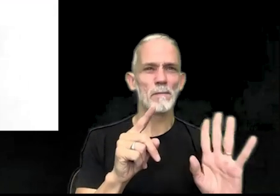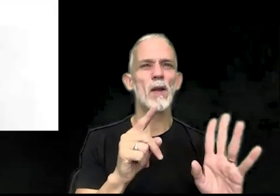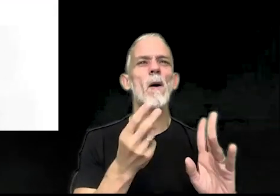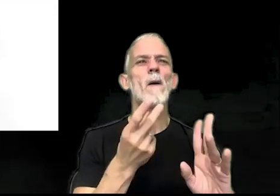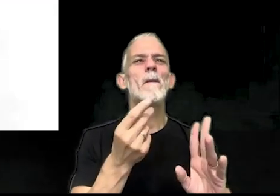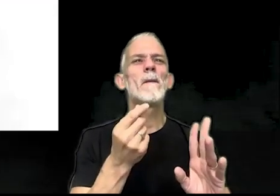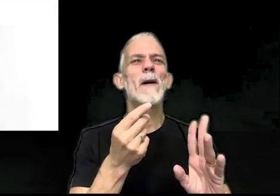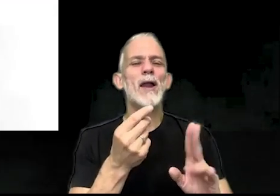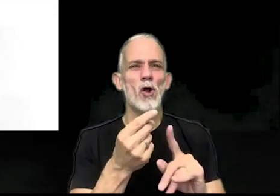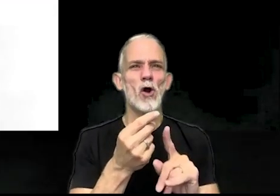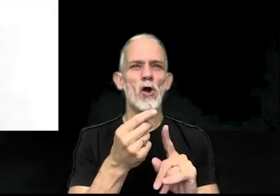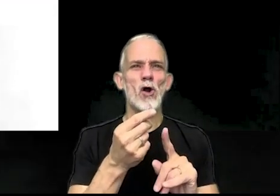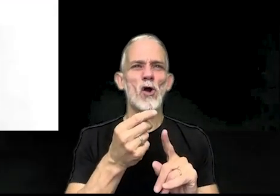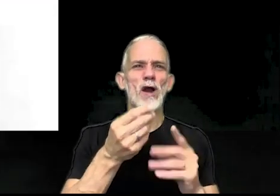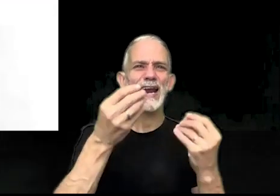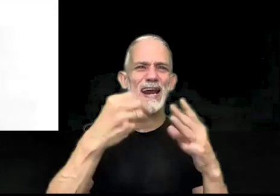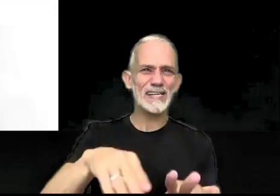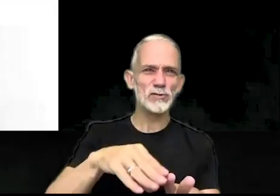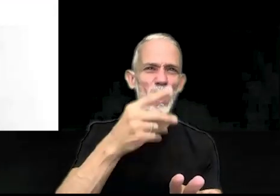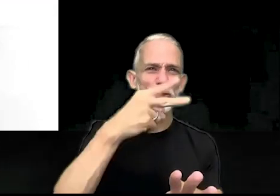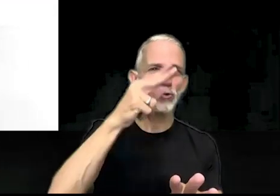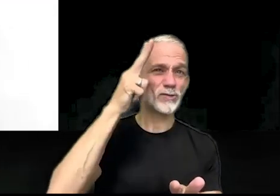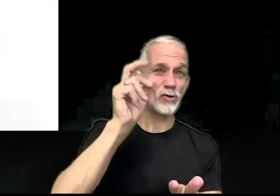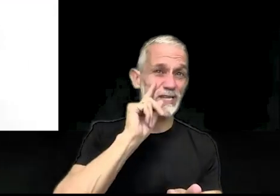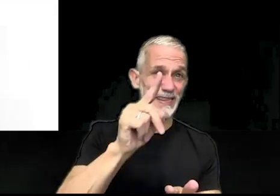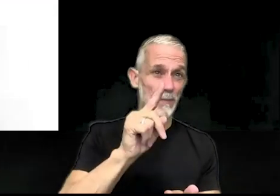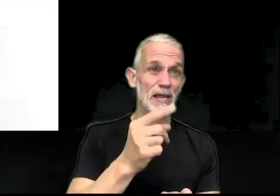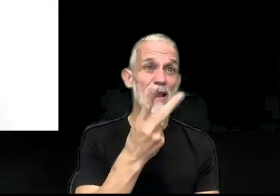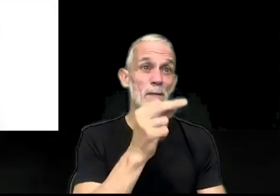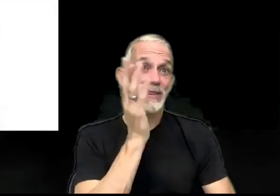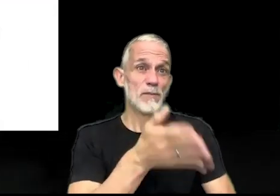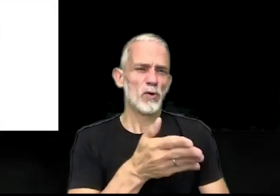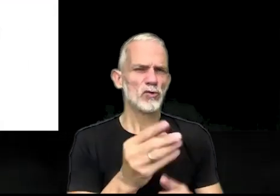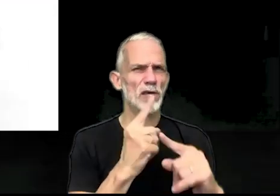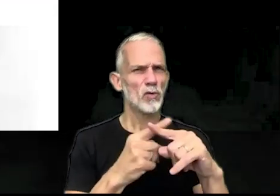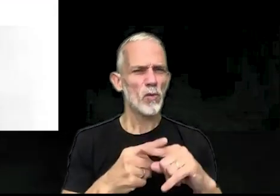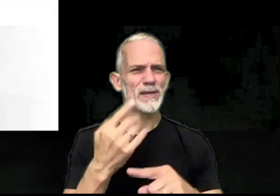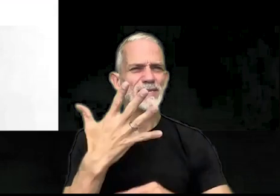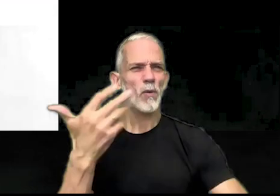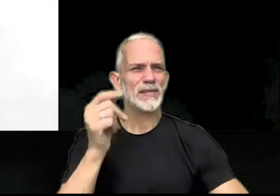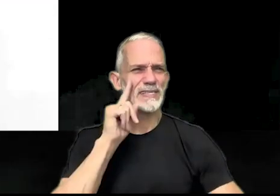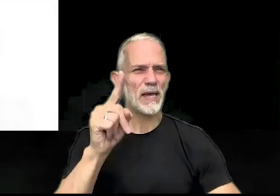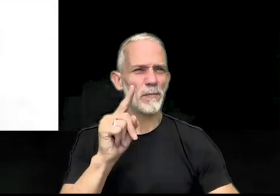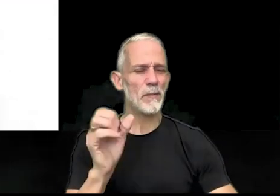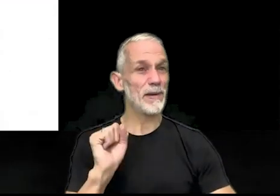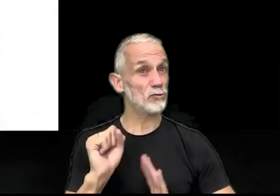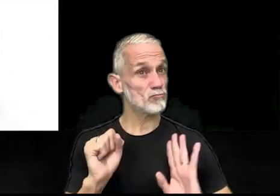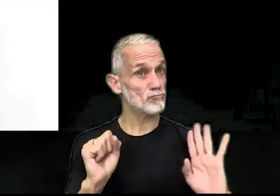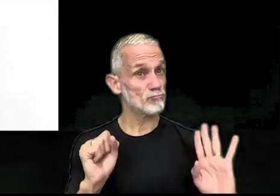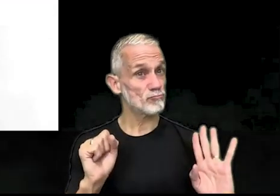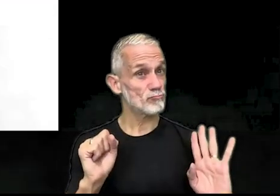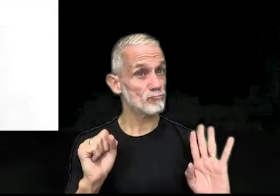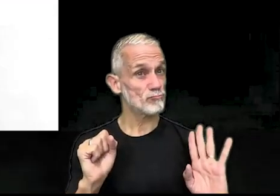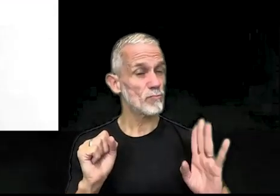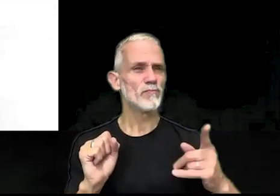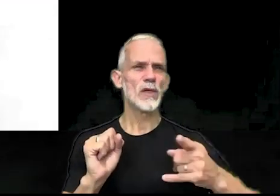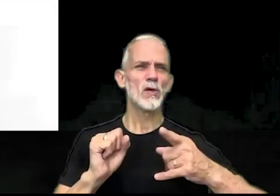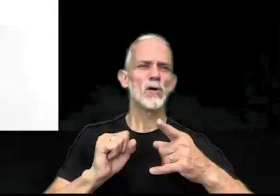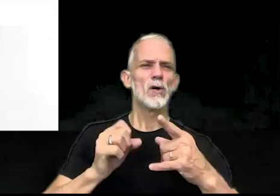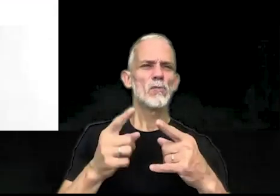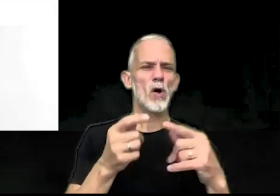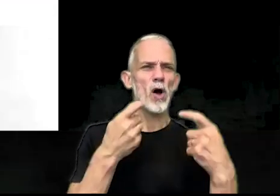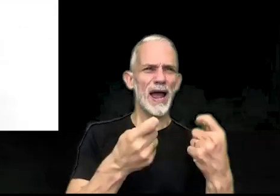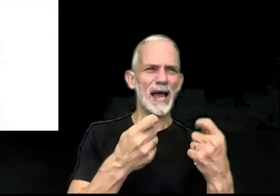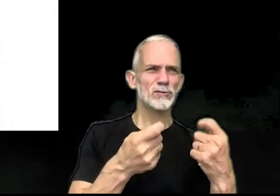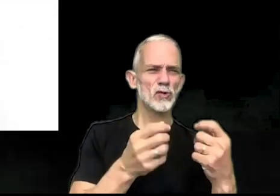el valor residual 280.000. El 20% son 56.000 pesos. O sea que el costo